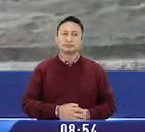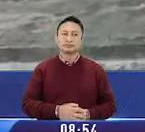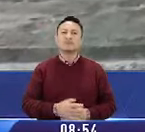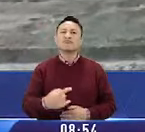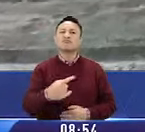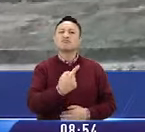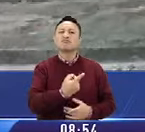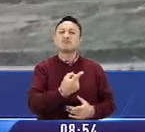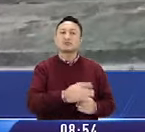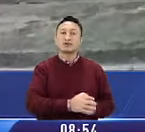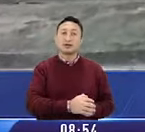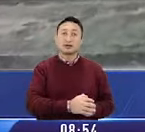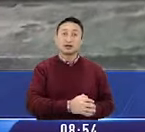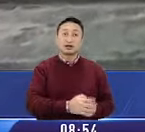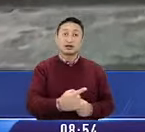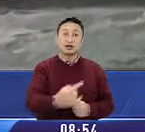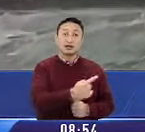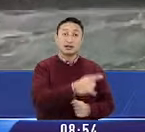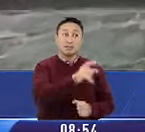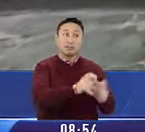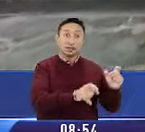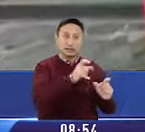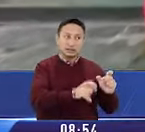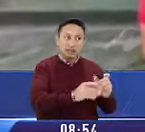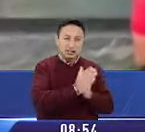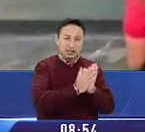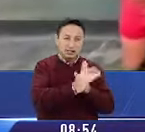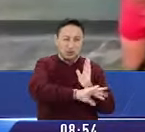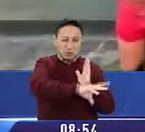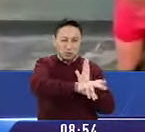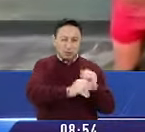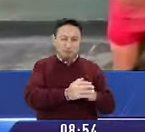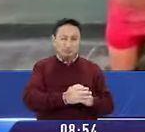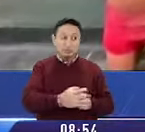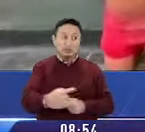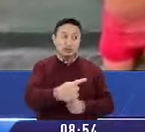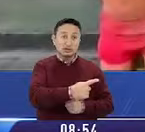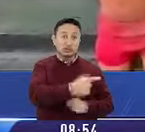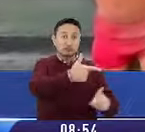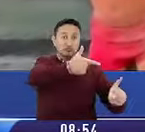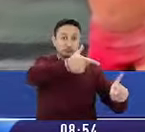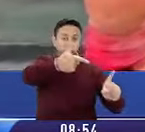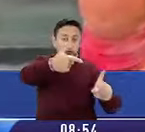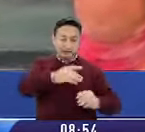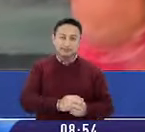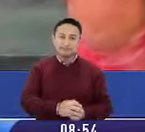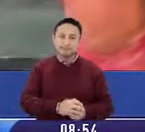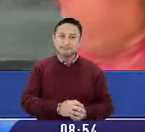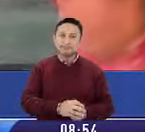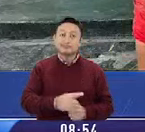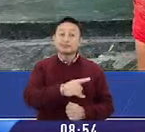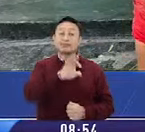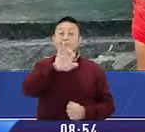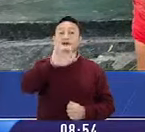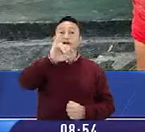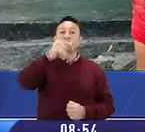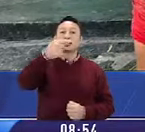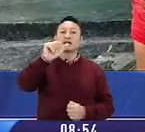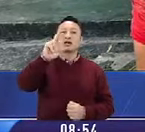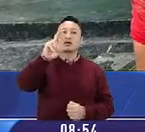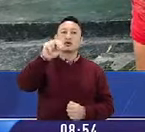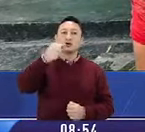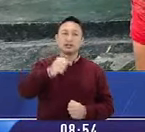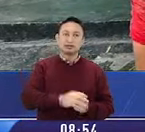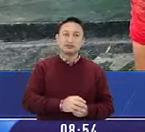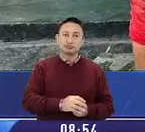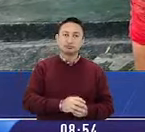dedicados a extorsionar y causar zozobra en la ciudadanía. Amenazaban con matarlos, supuestos tiguerones, vinculados además